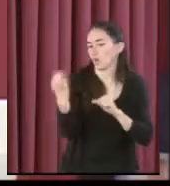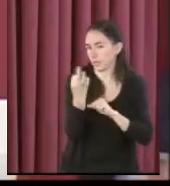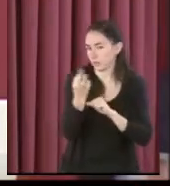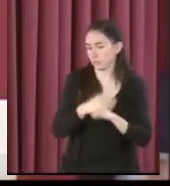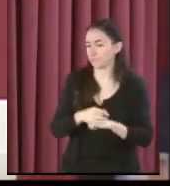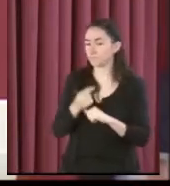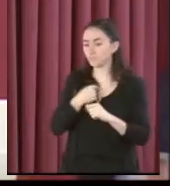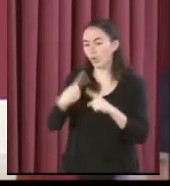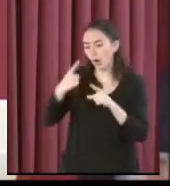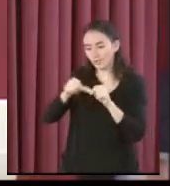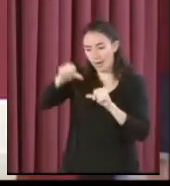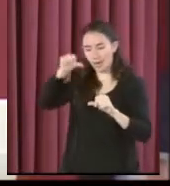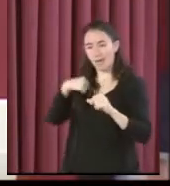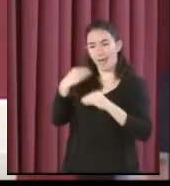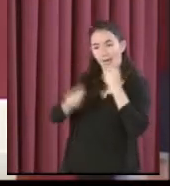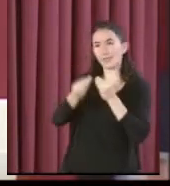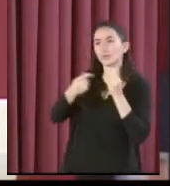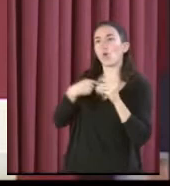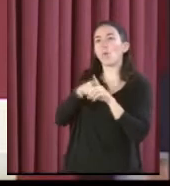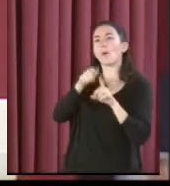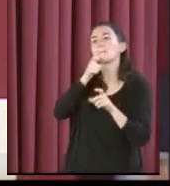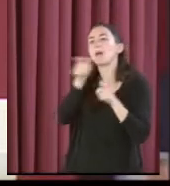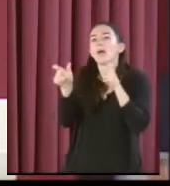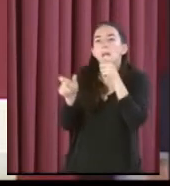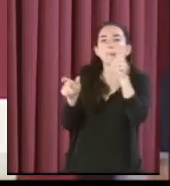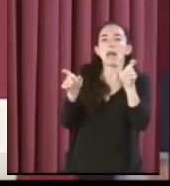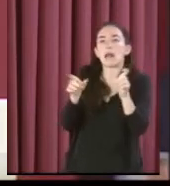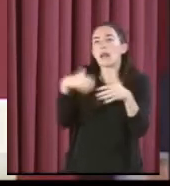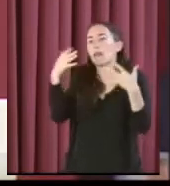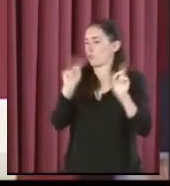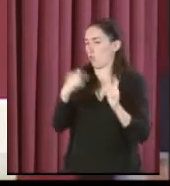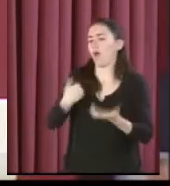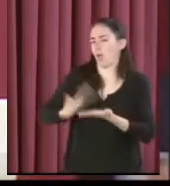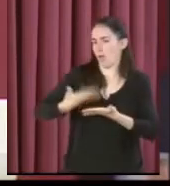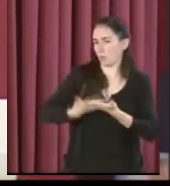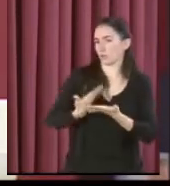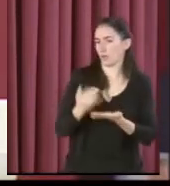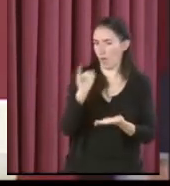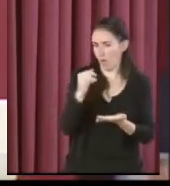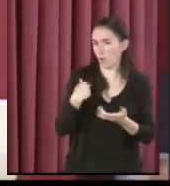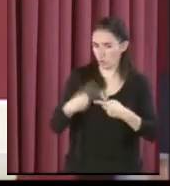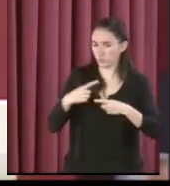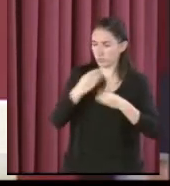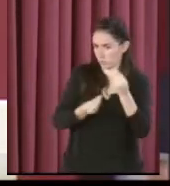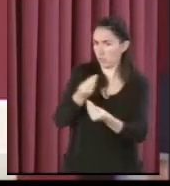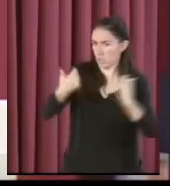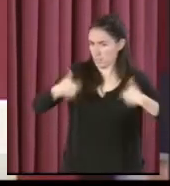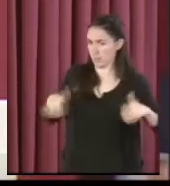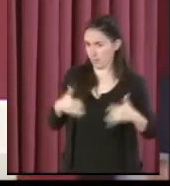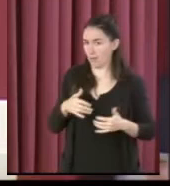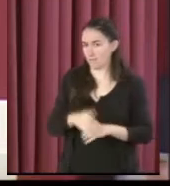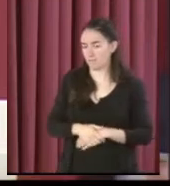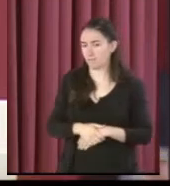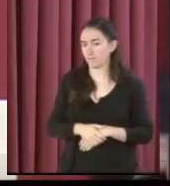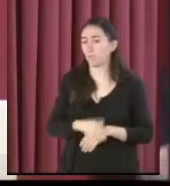palabras, porque para poder mejorar las cosas hay que partir de la realidad y no de las opiniones de cada uno. Les invito